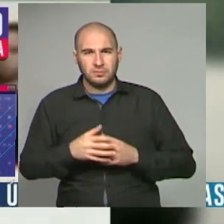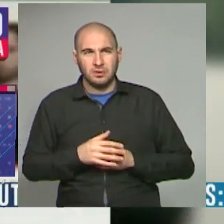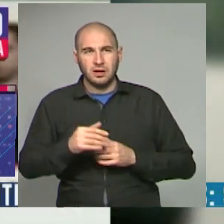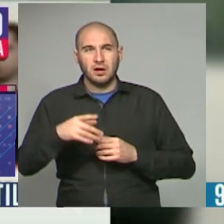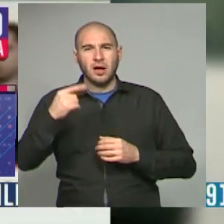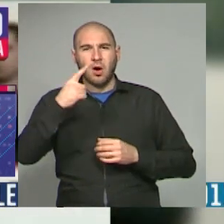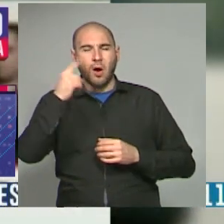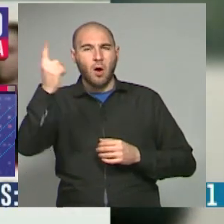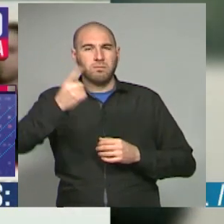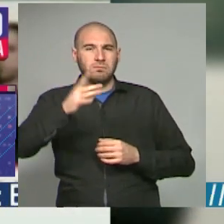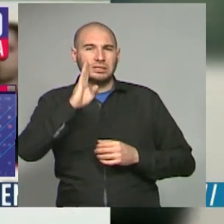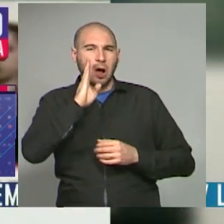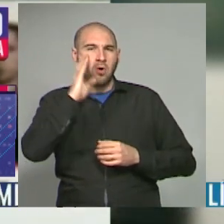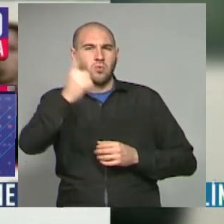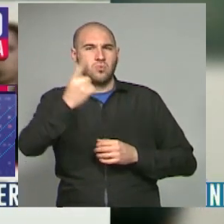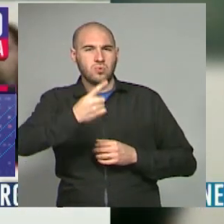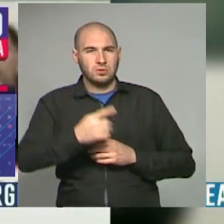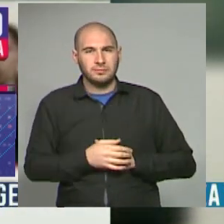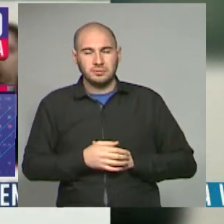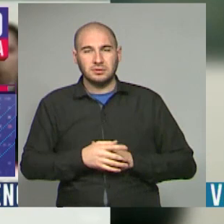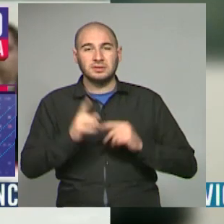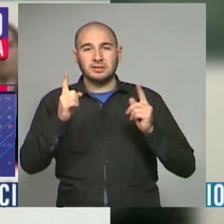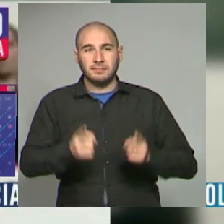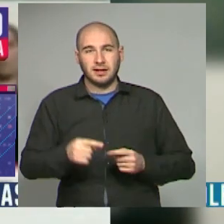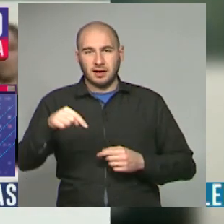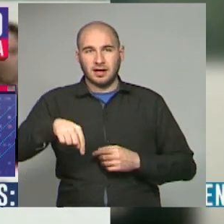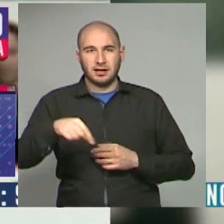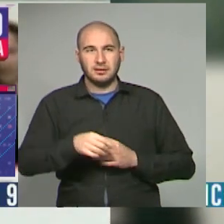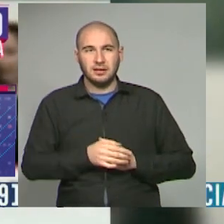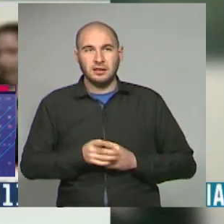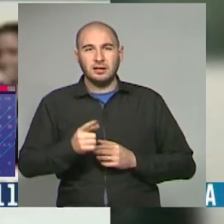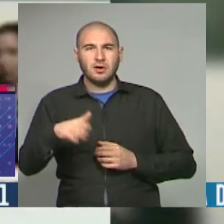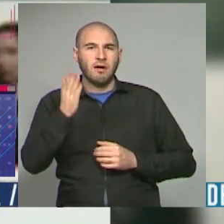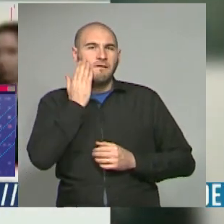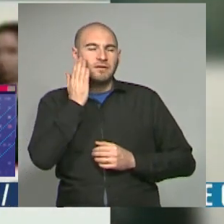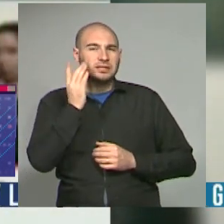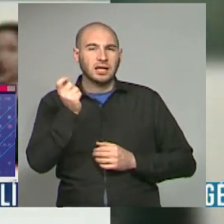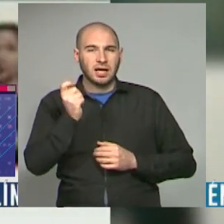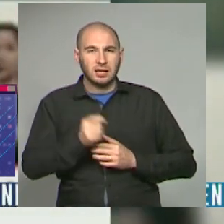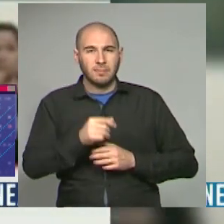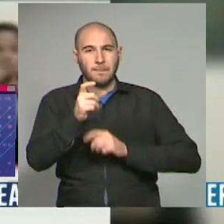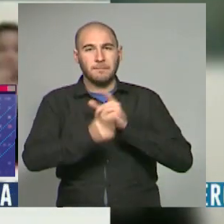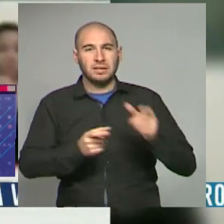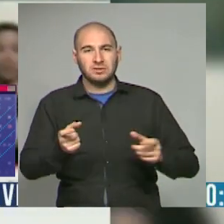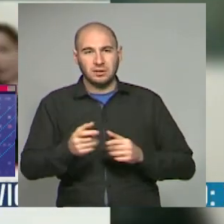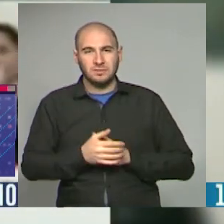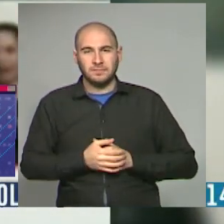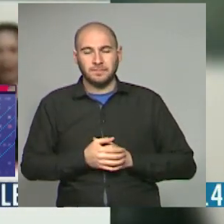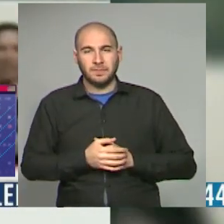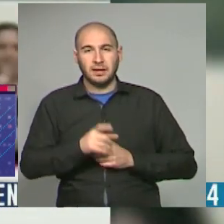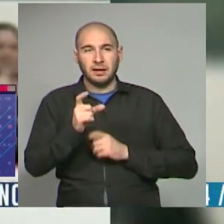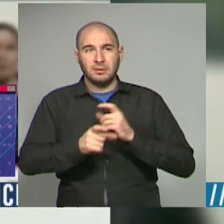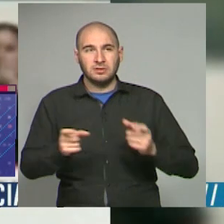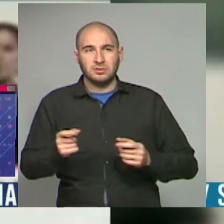Del imperialismo norteamericano, y por supuesto aquí ya han dado la cara los que están detrás y